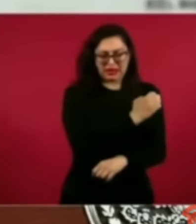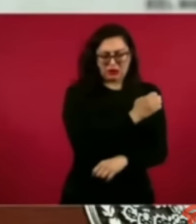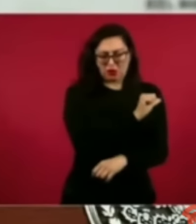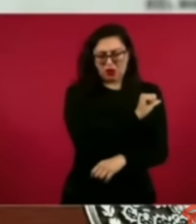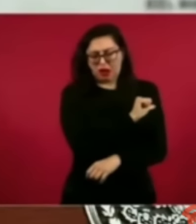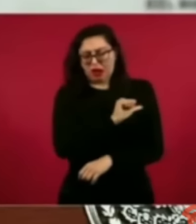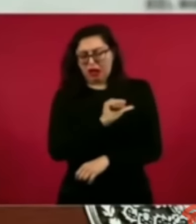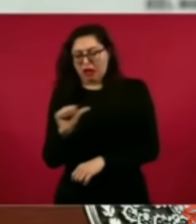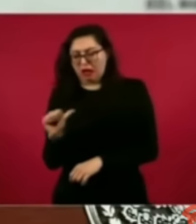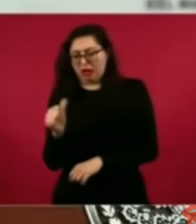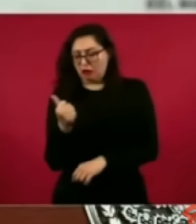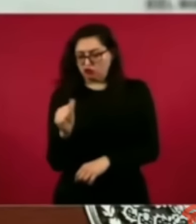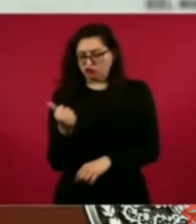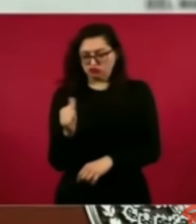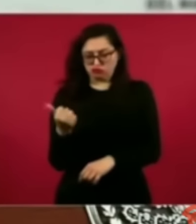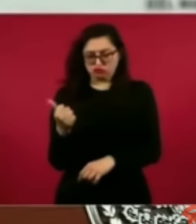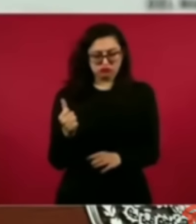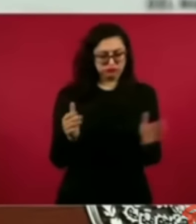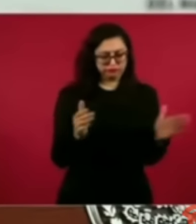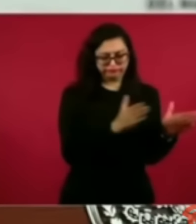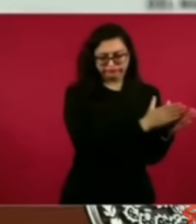hayan difundido